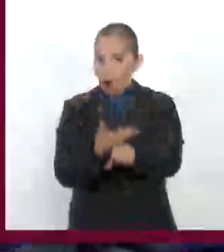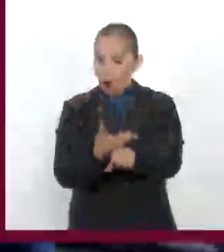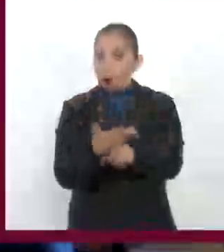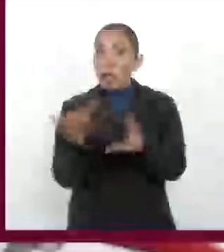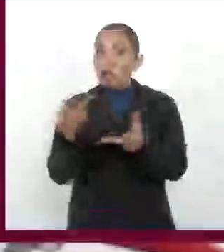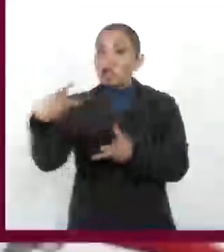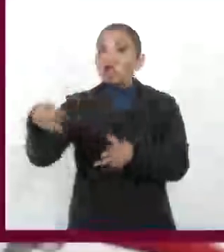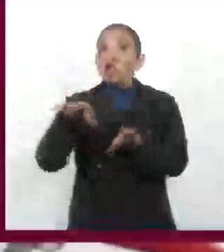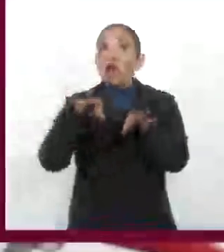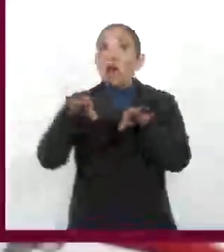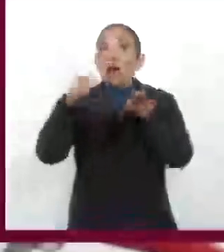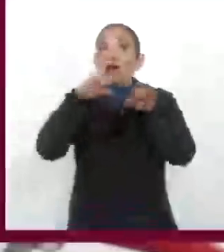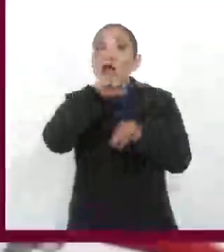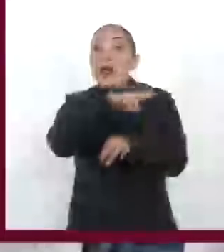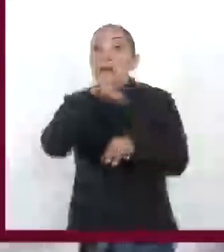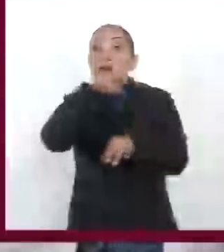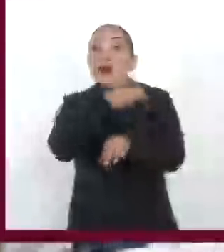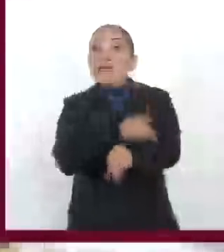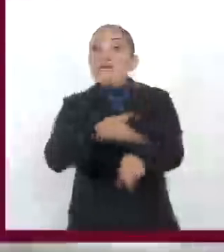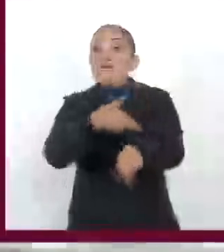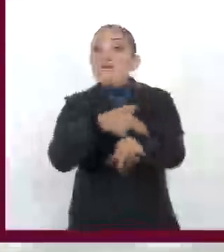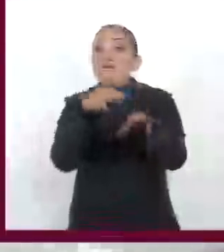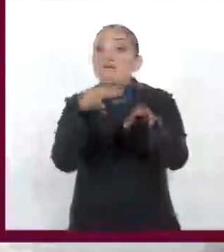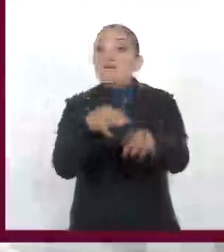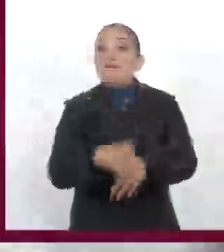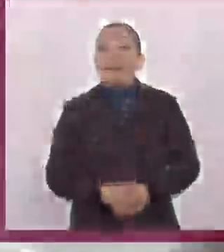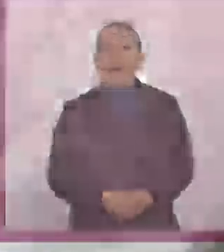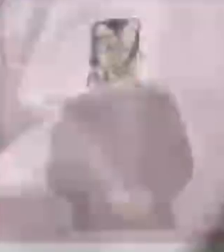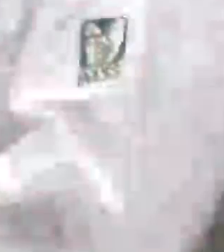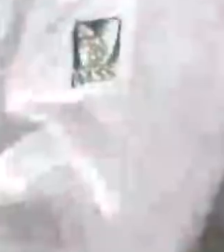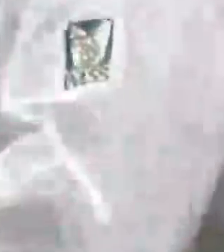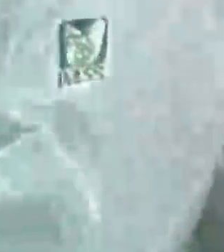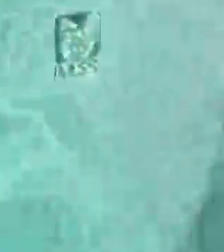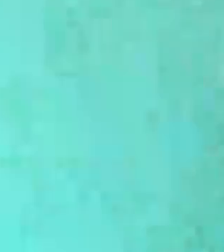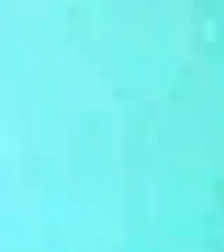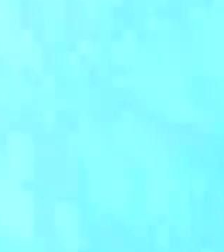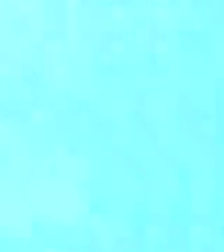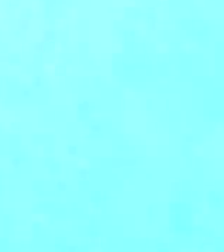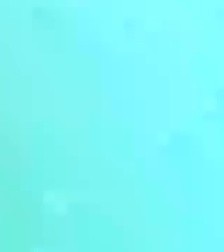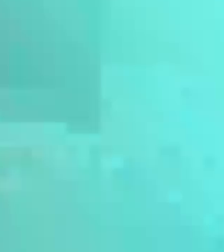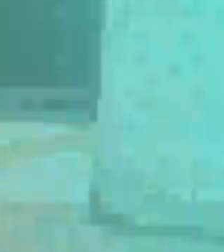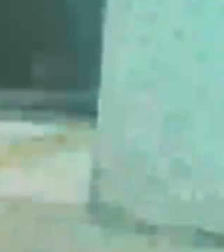con honradez y hacer su labor de forma rápida y eficaz.